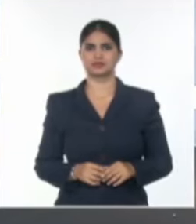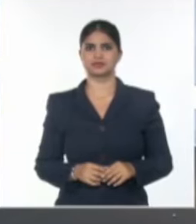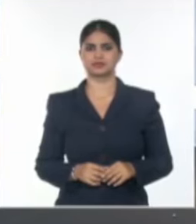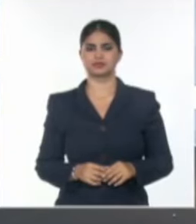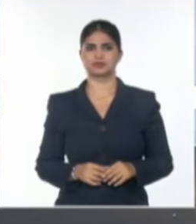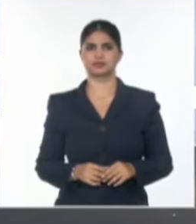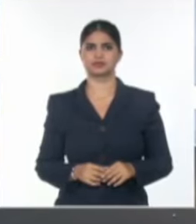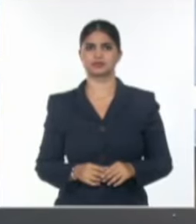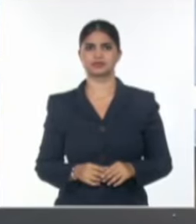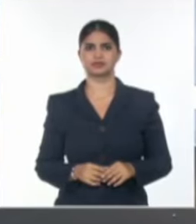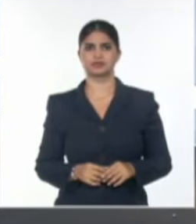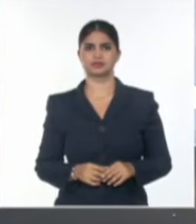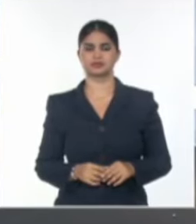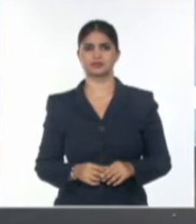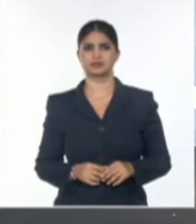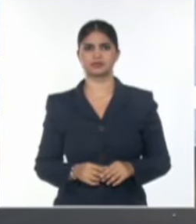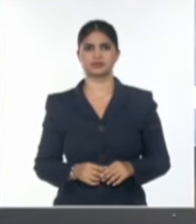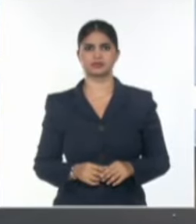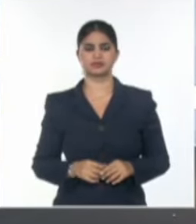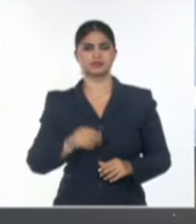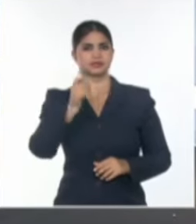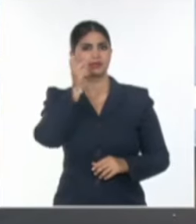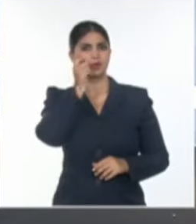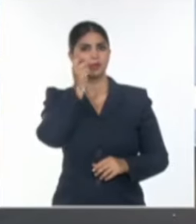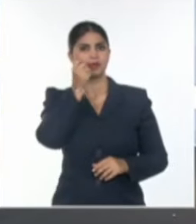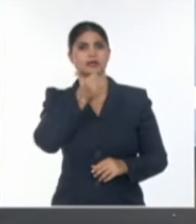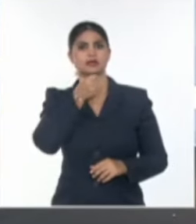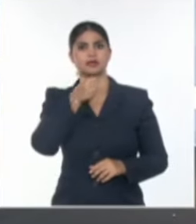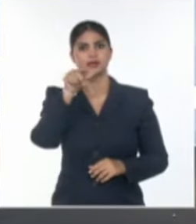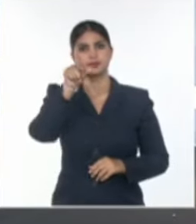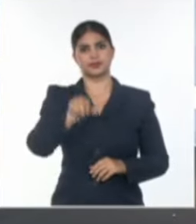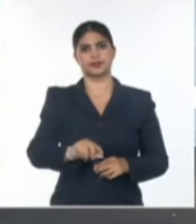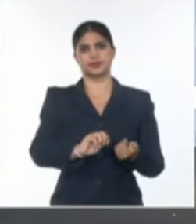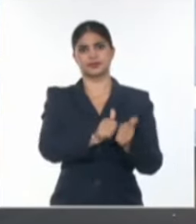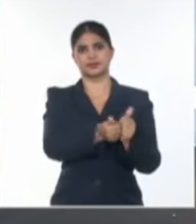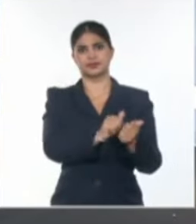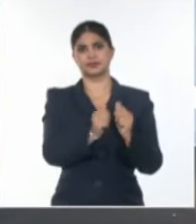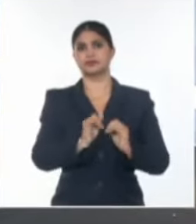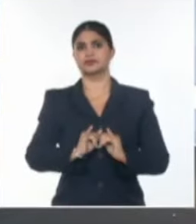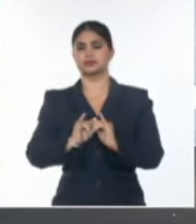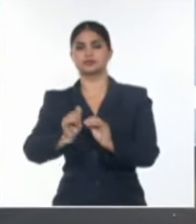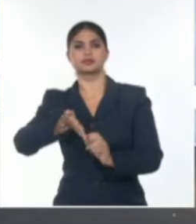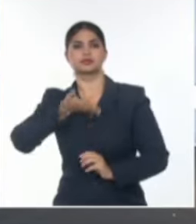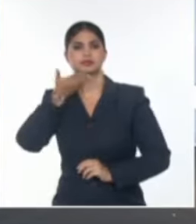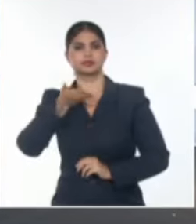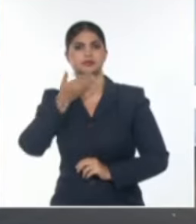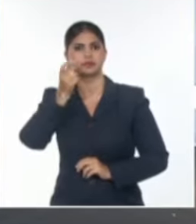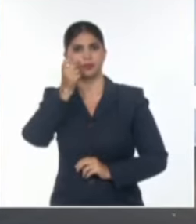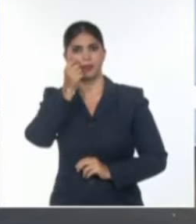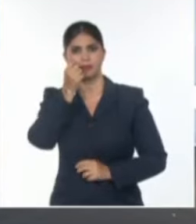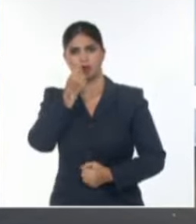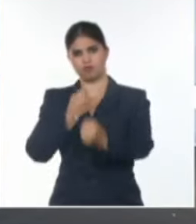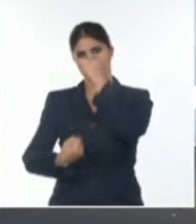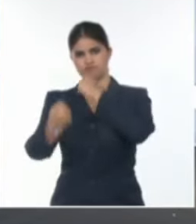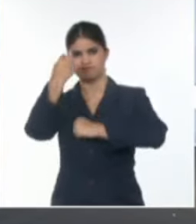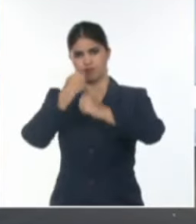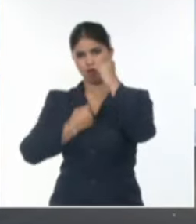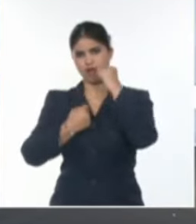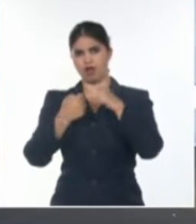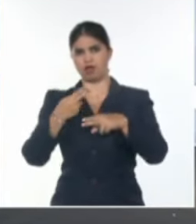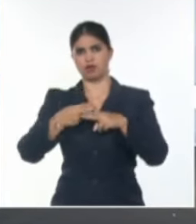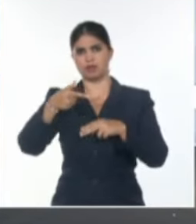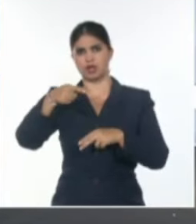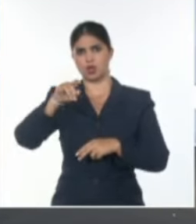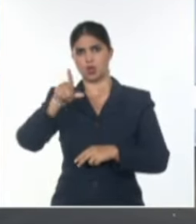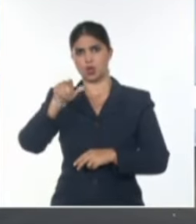colega Roberto Ramírez, periodista del Inter, nos hace llegar declaraciones del destacado boxeador Julio César La Cruz a propósito de haber